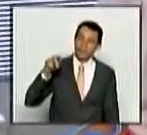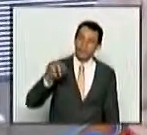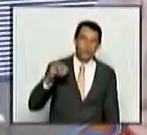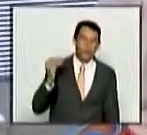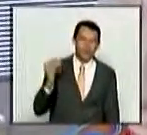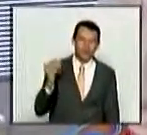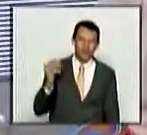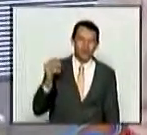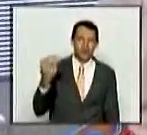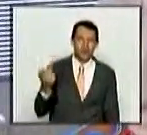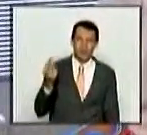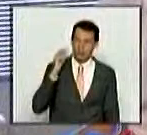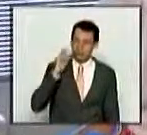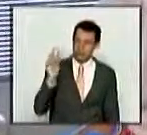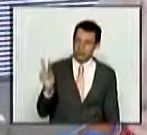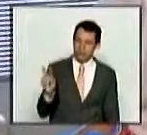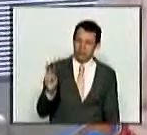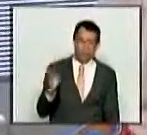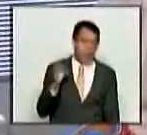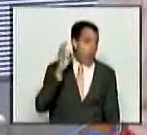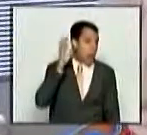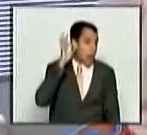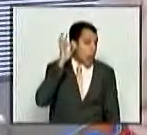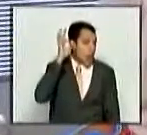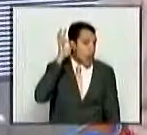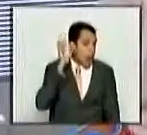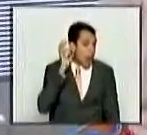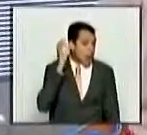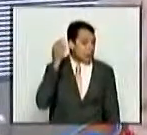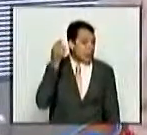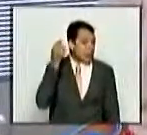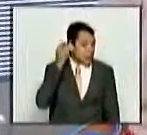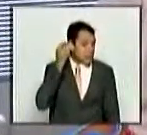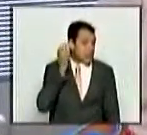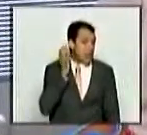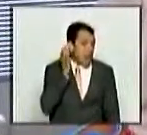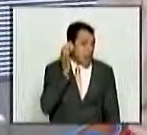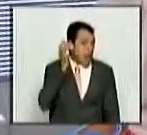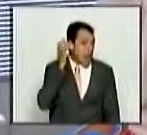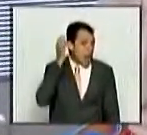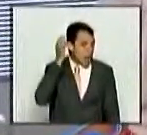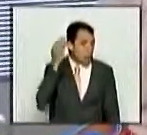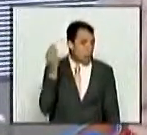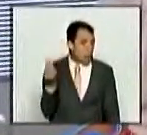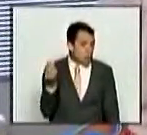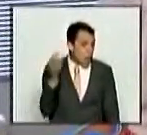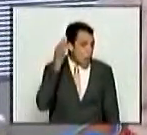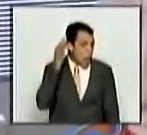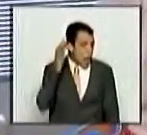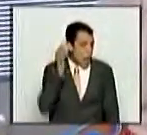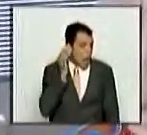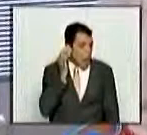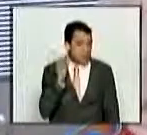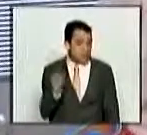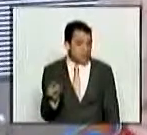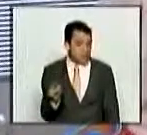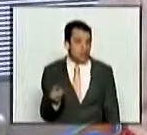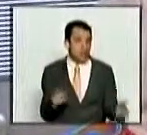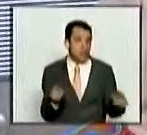cantidad de parchecitos en la oreja. Entonces, la mayoría de ese tipo de pacientes están haciendo